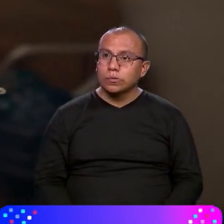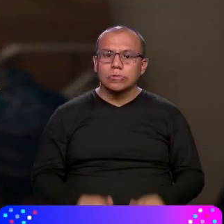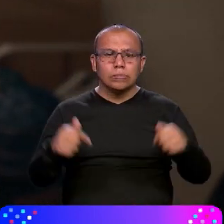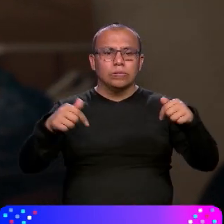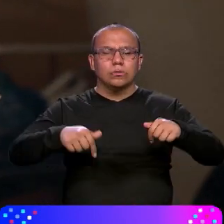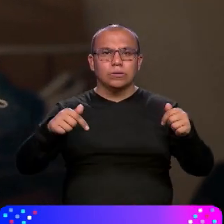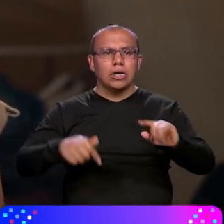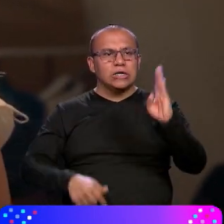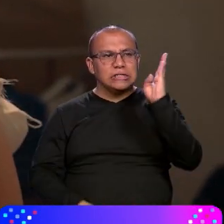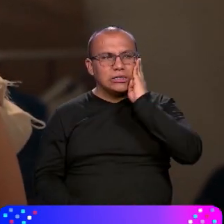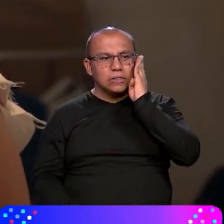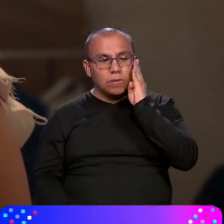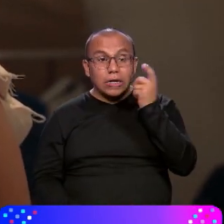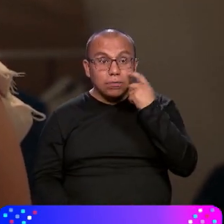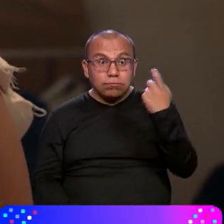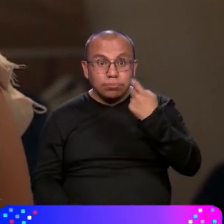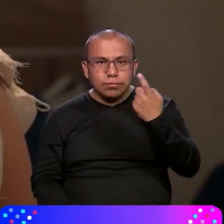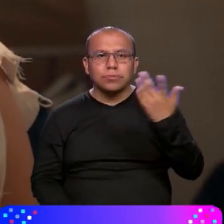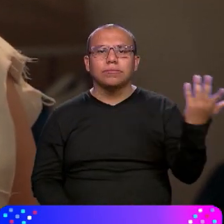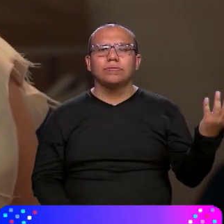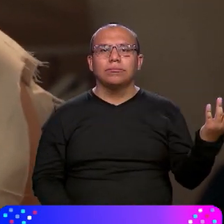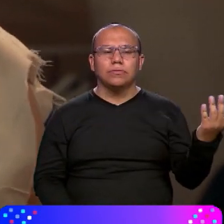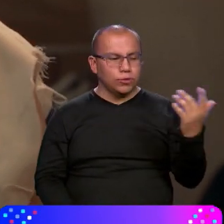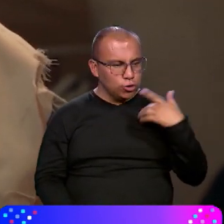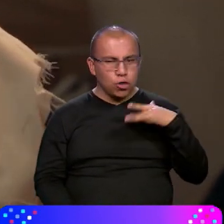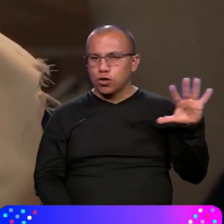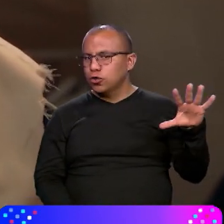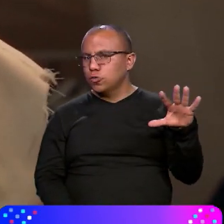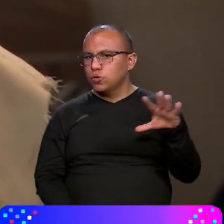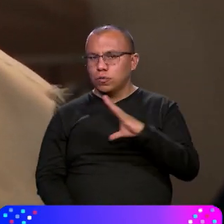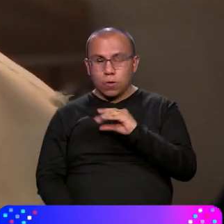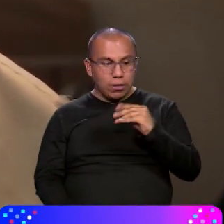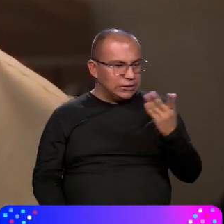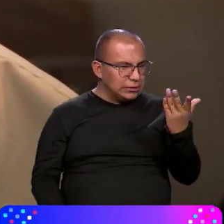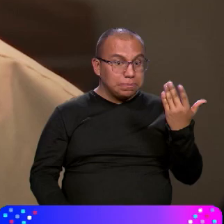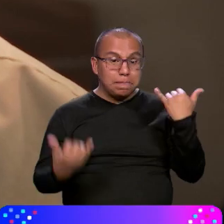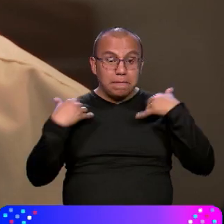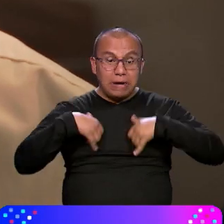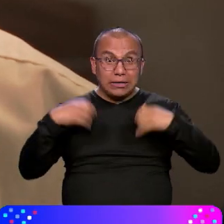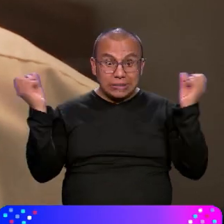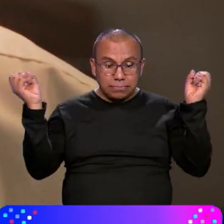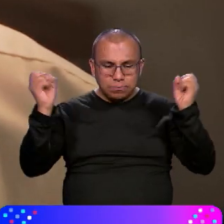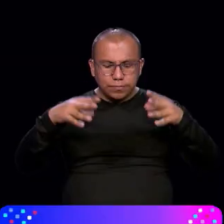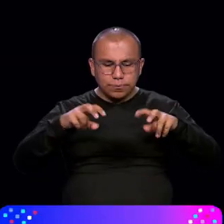Aquí hay un celular que hay que encontrar. Así que todas las maletas al centro. Ya.